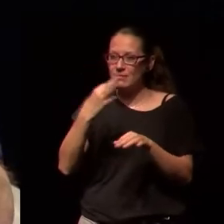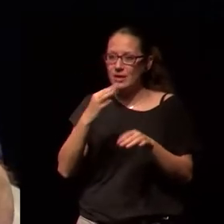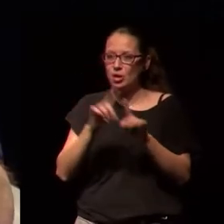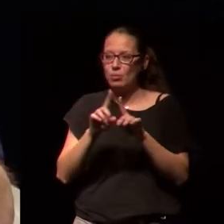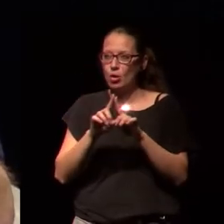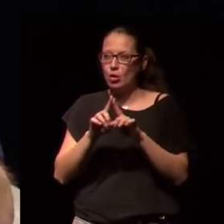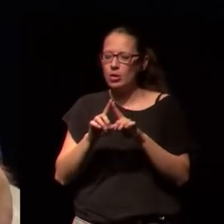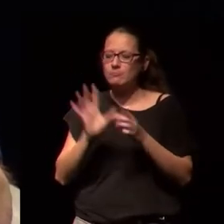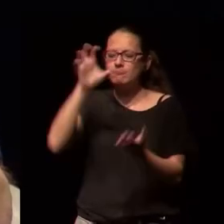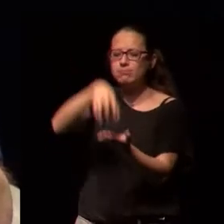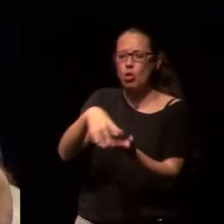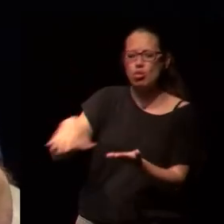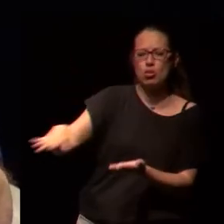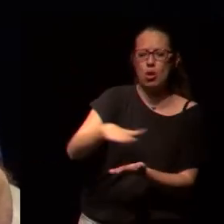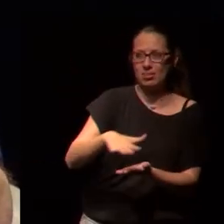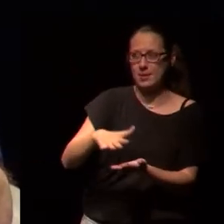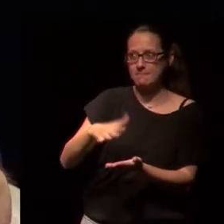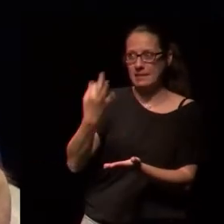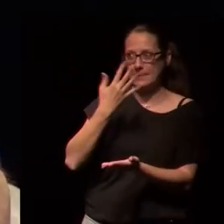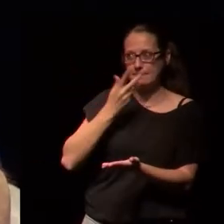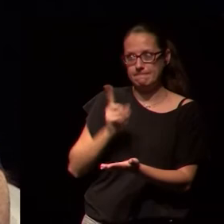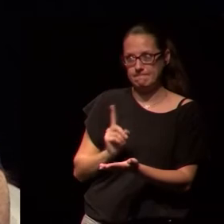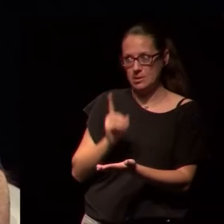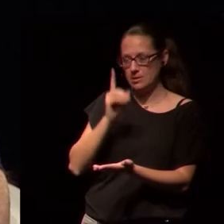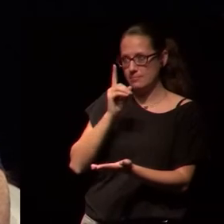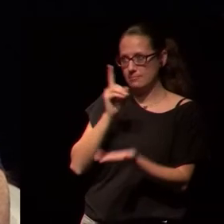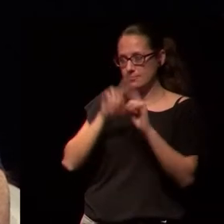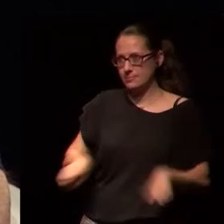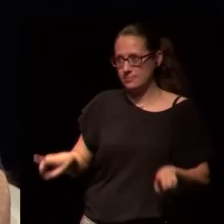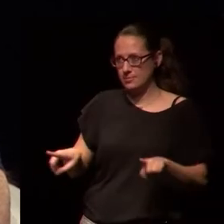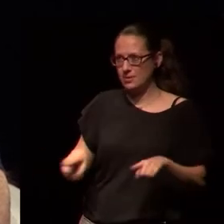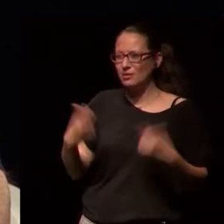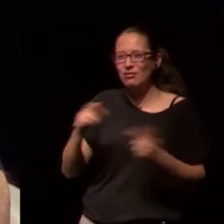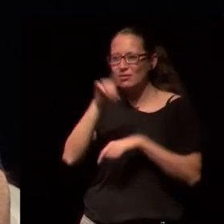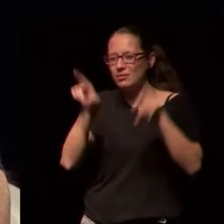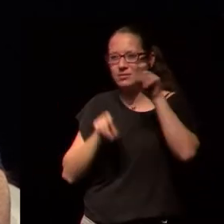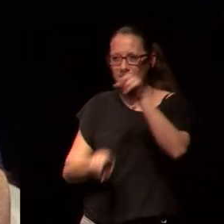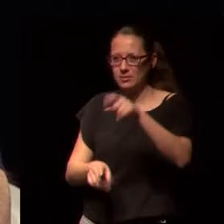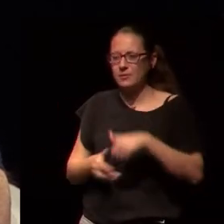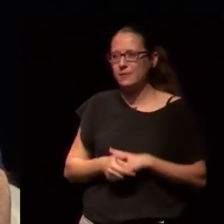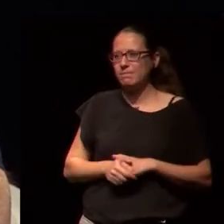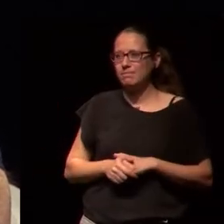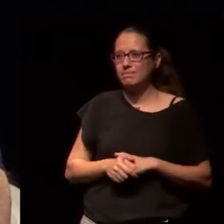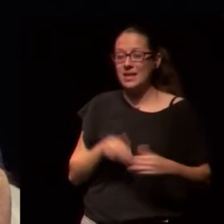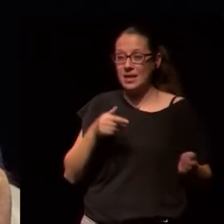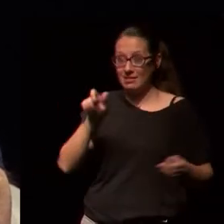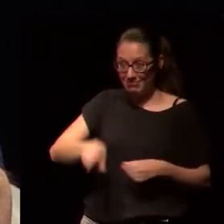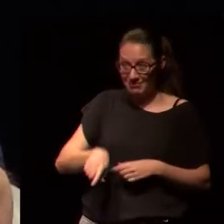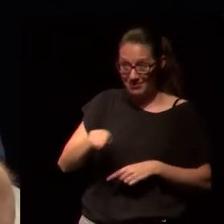esos refugios. Y yo me preguntaba lo siguiente: ¿quién es la autora de este